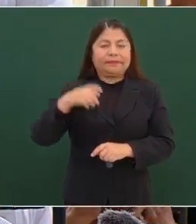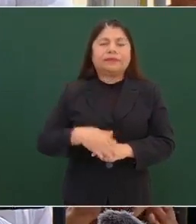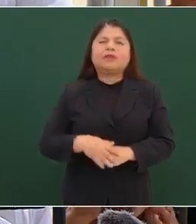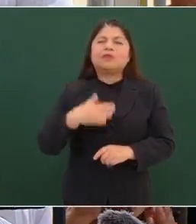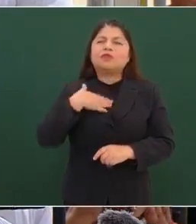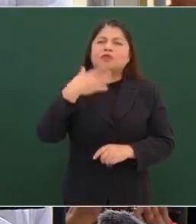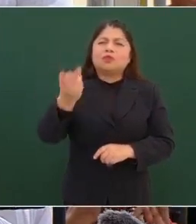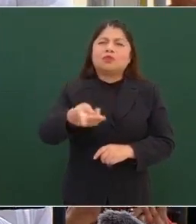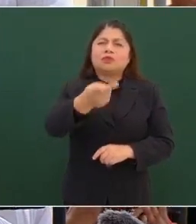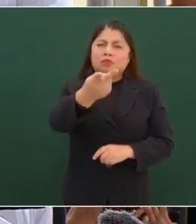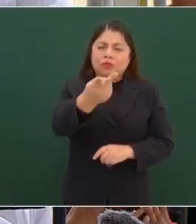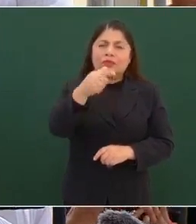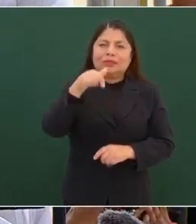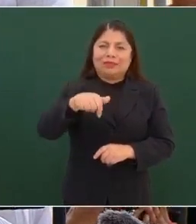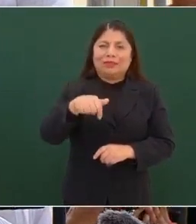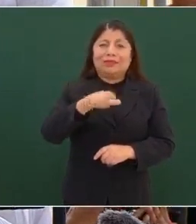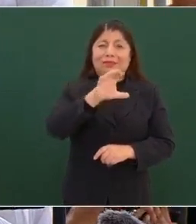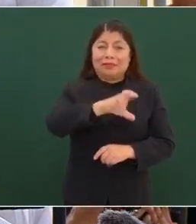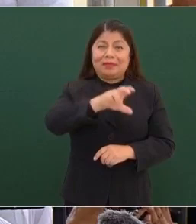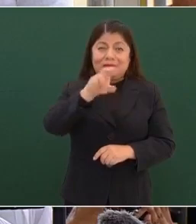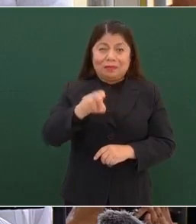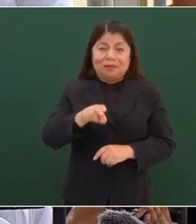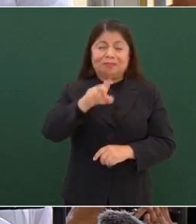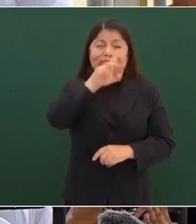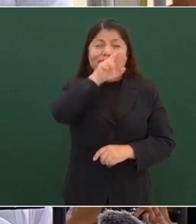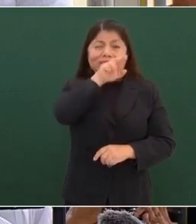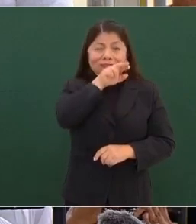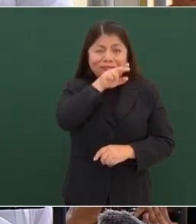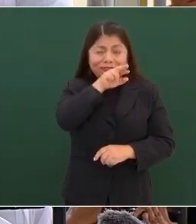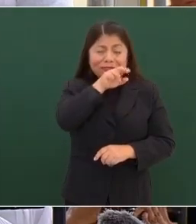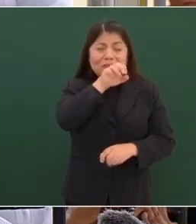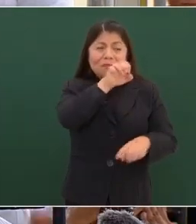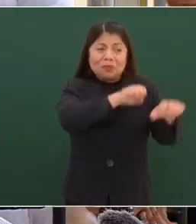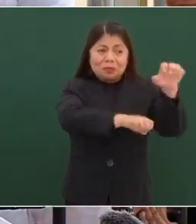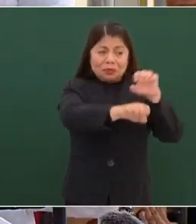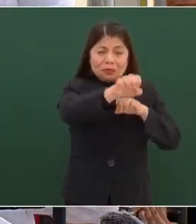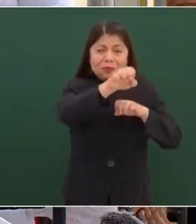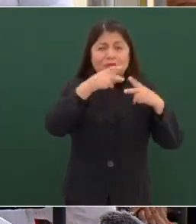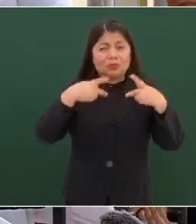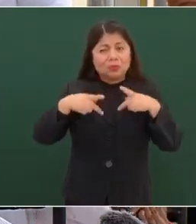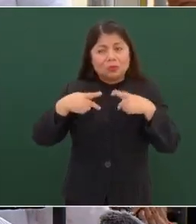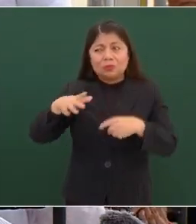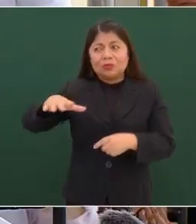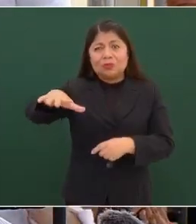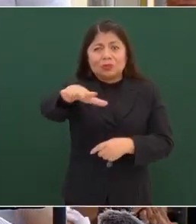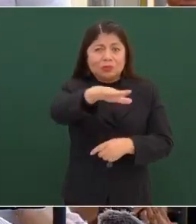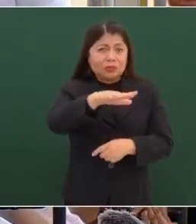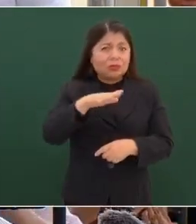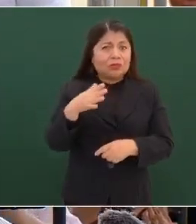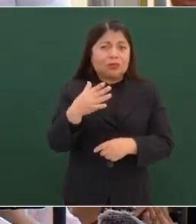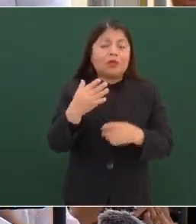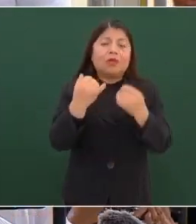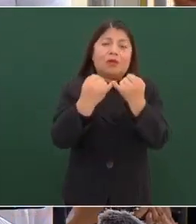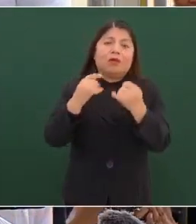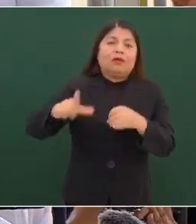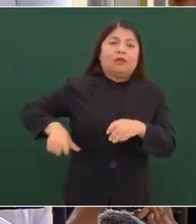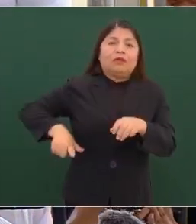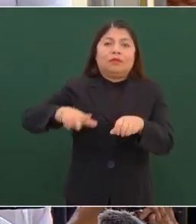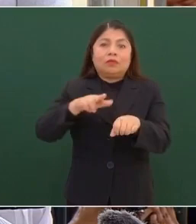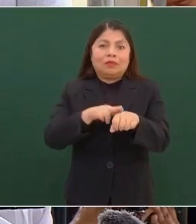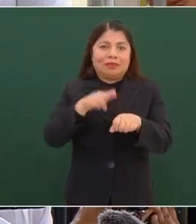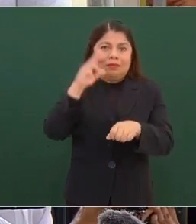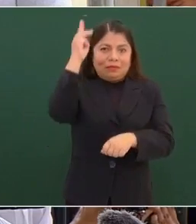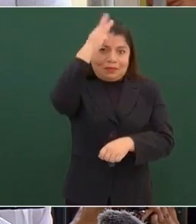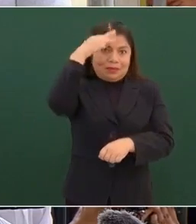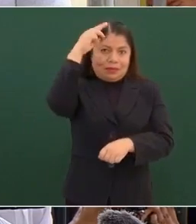Cancún, la cual involucra a varios sectores como empresarios, ciudadanos e incluso a la gobernadora Mara Lezama. Se trata de la propuesta de reubicar la